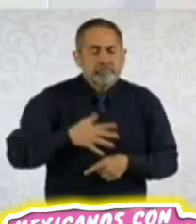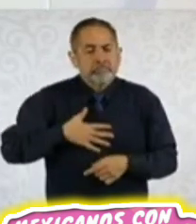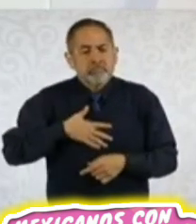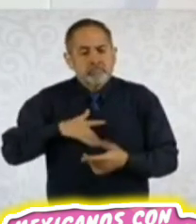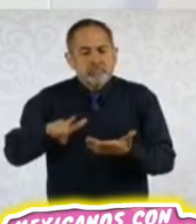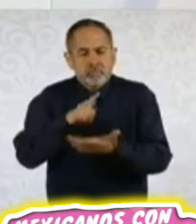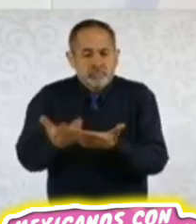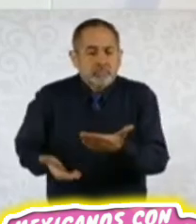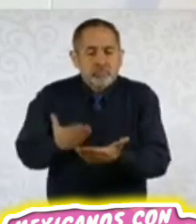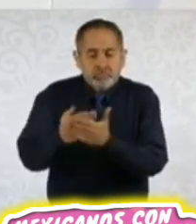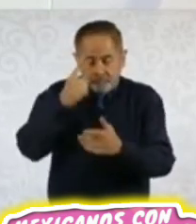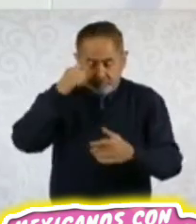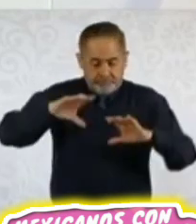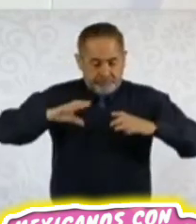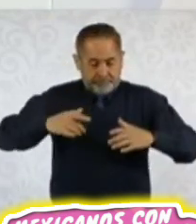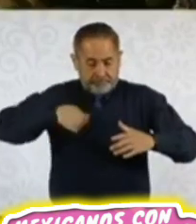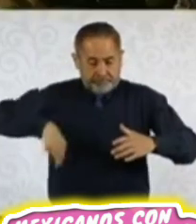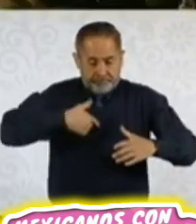el Legislativo.